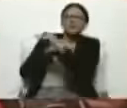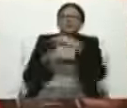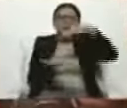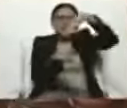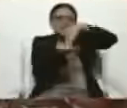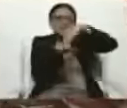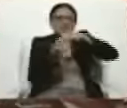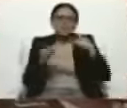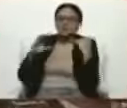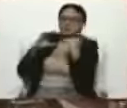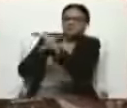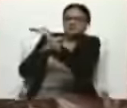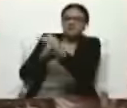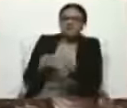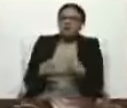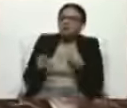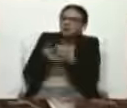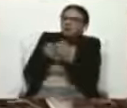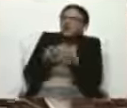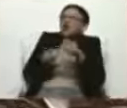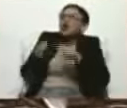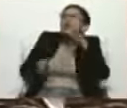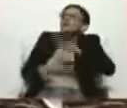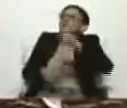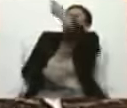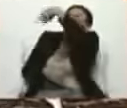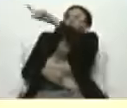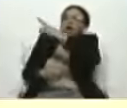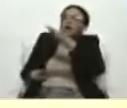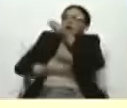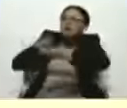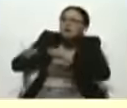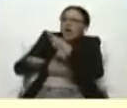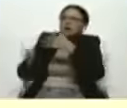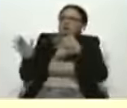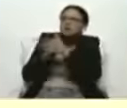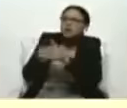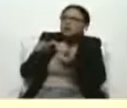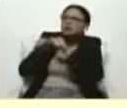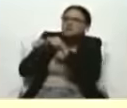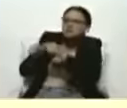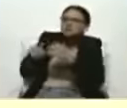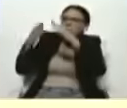Por ejemplo, los estados deben tener un comportamiento, ¿cómo se llama?